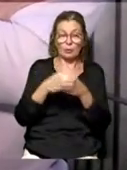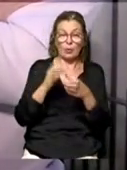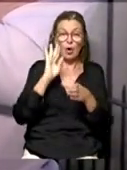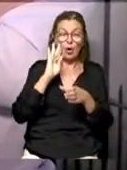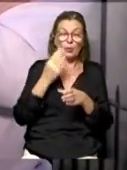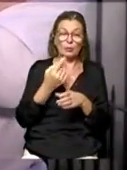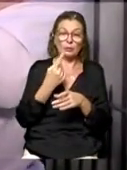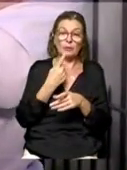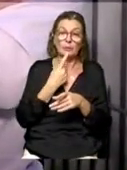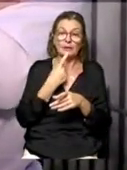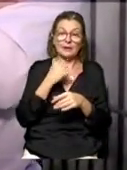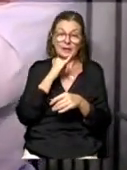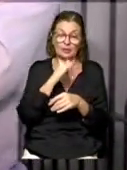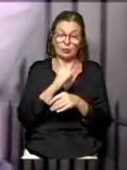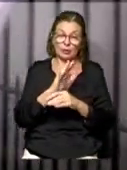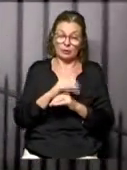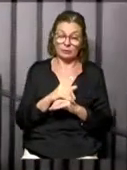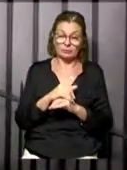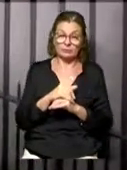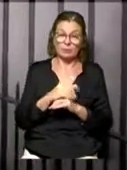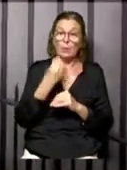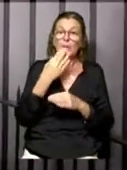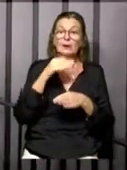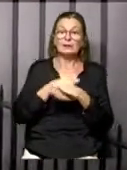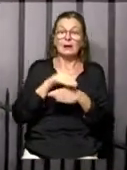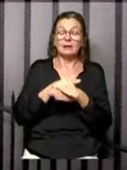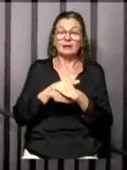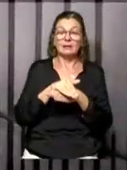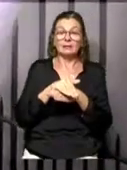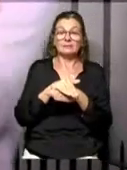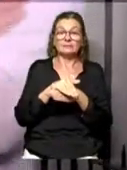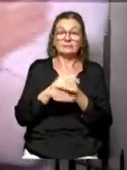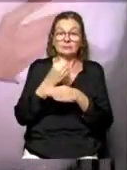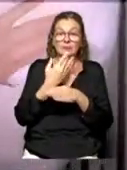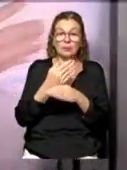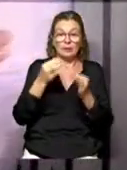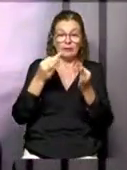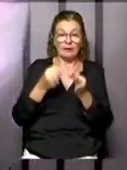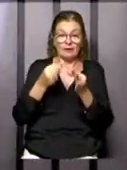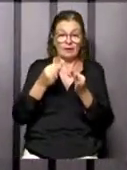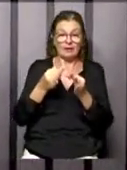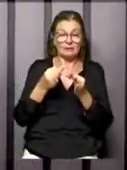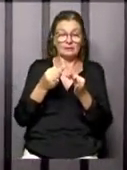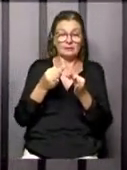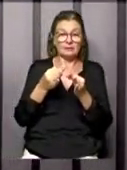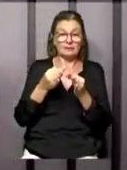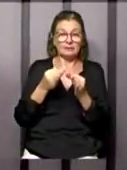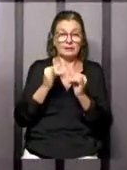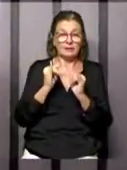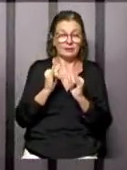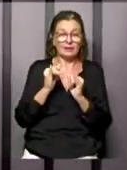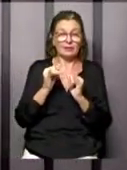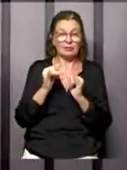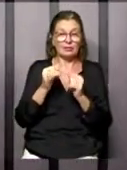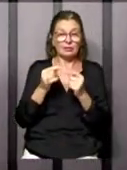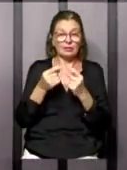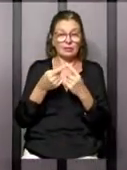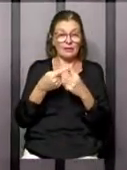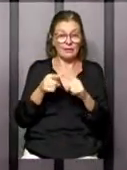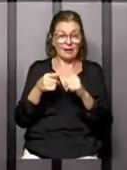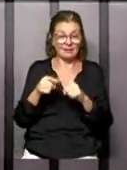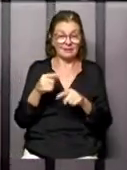sobre lo denunciado por Casás? Buenas tardes. Bueno, en realidad, si bien son tres vías distintas,